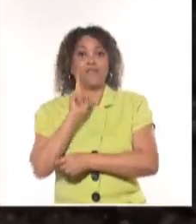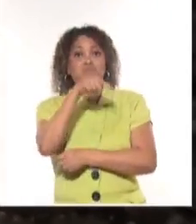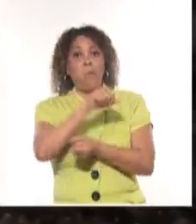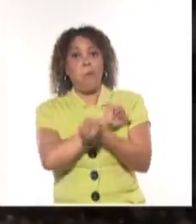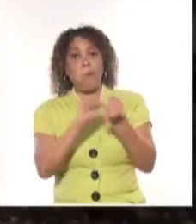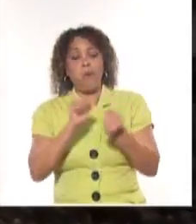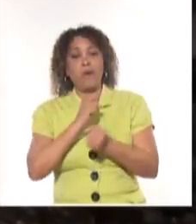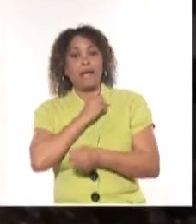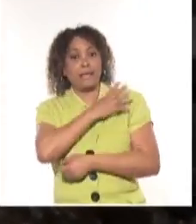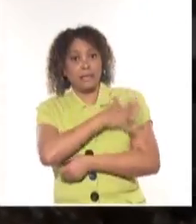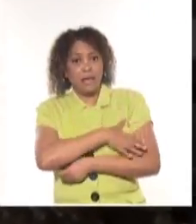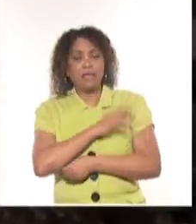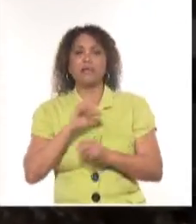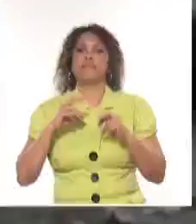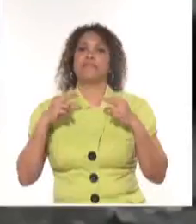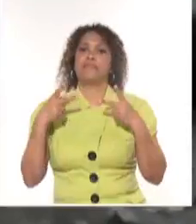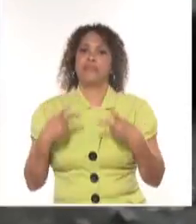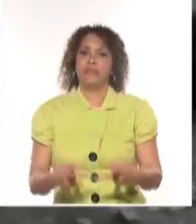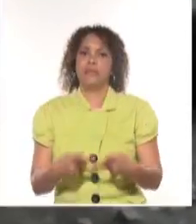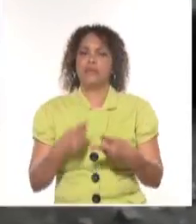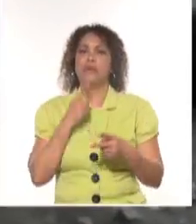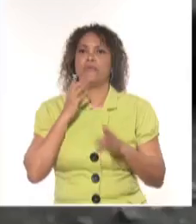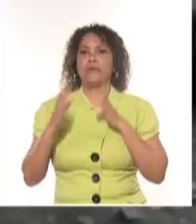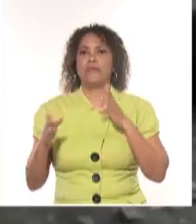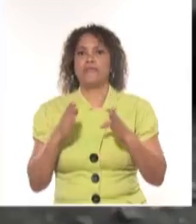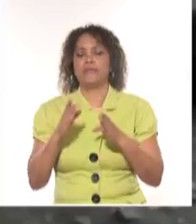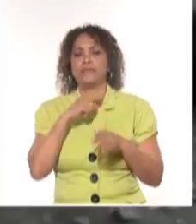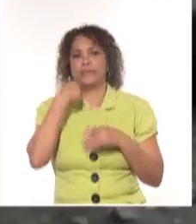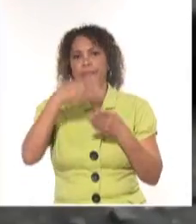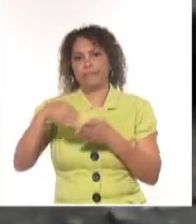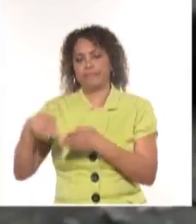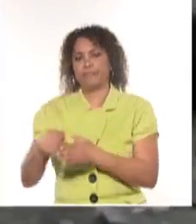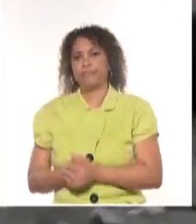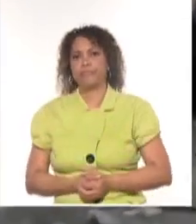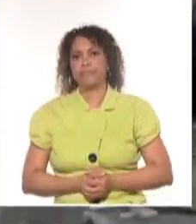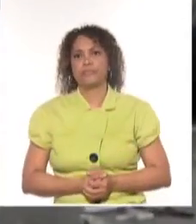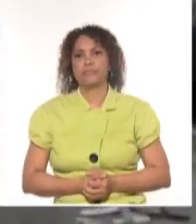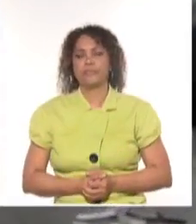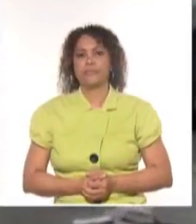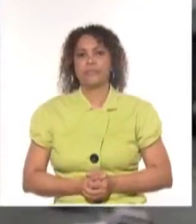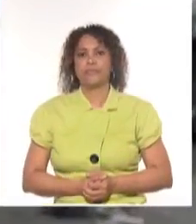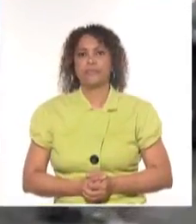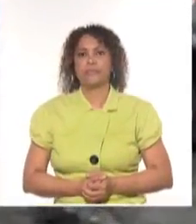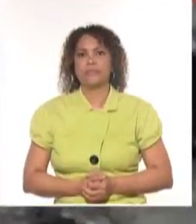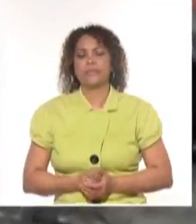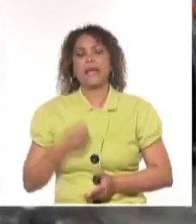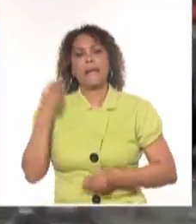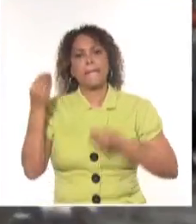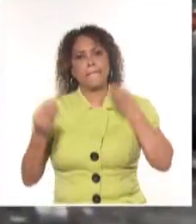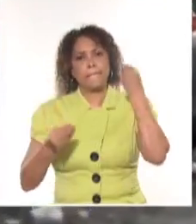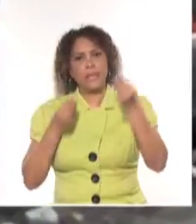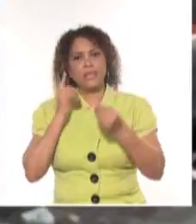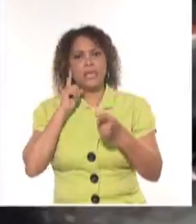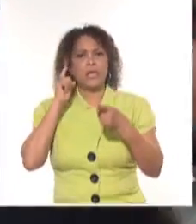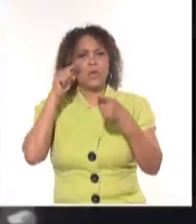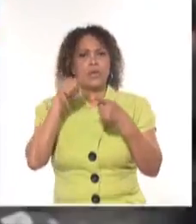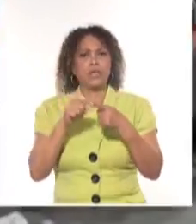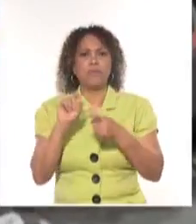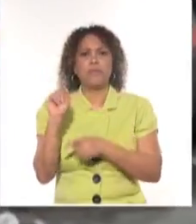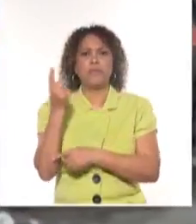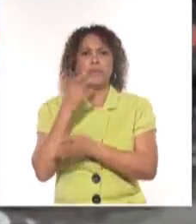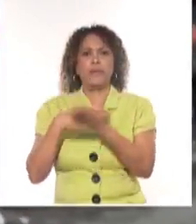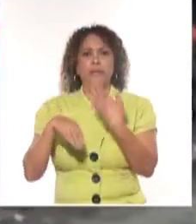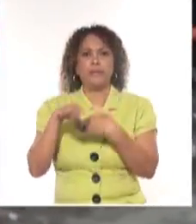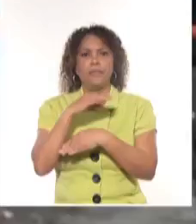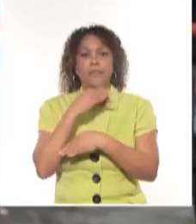sin precedentes de brutalidad e inhumanidad, estimó Abul Gheit, y consideró que el objetivo del primer ministro